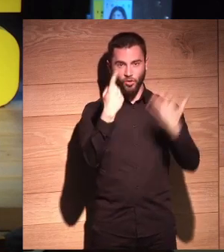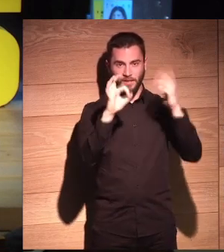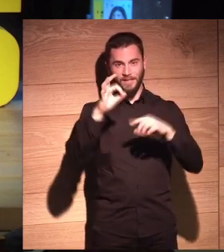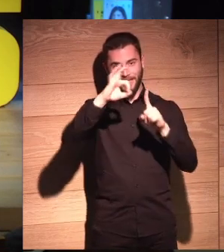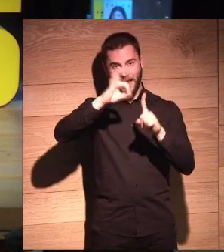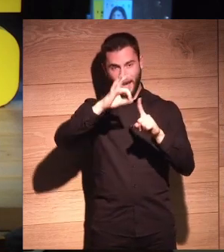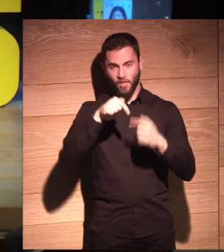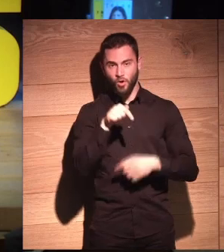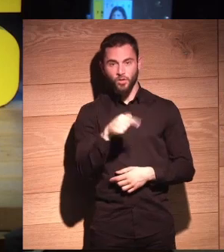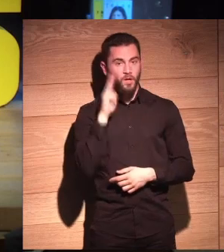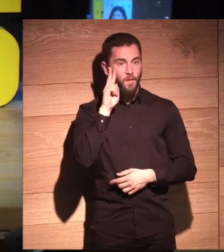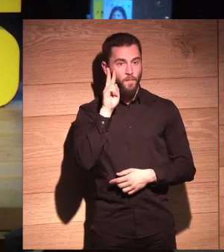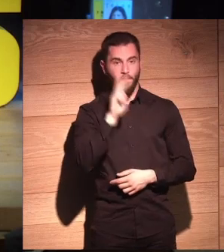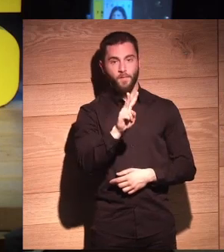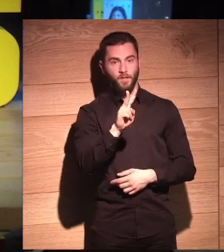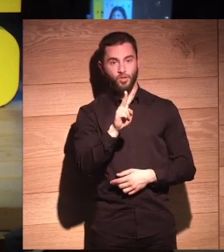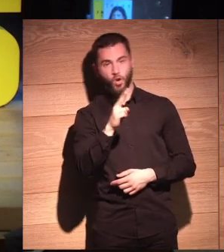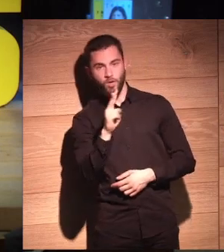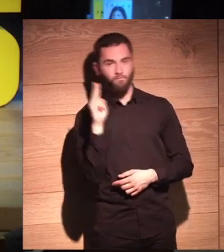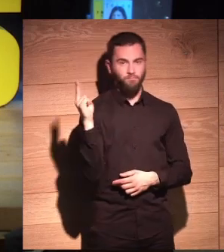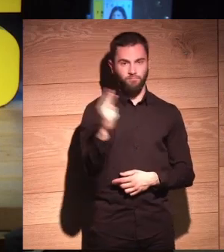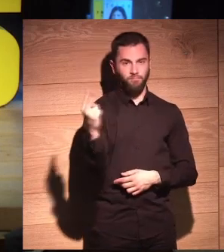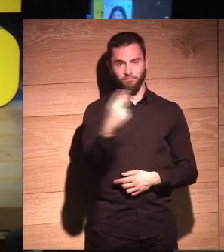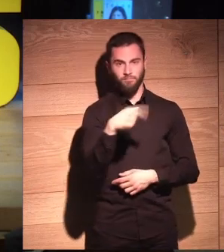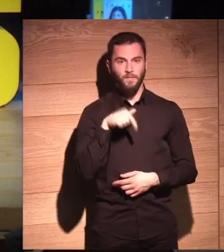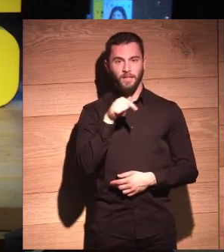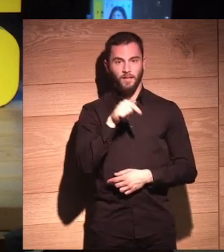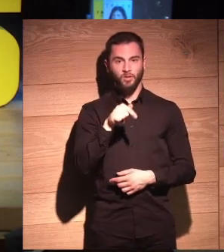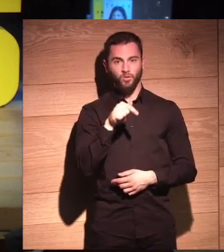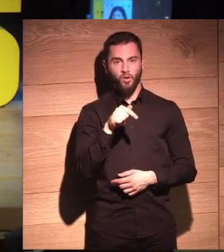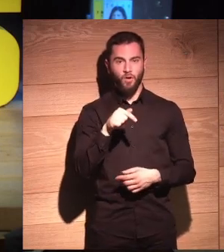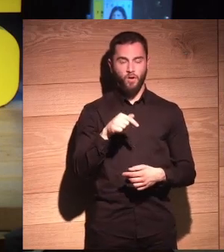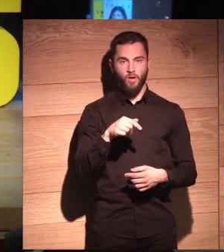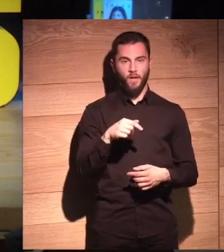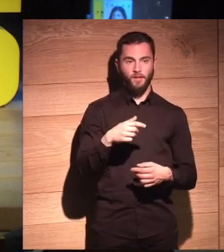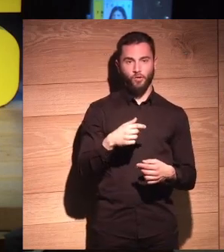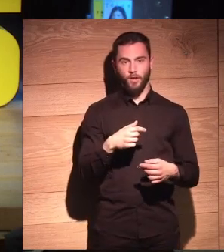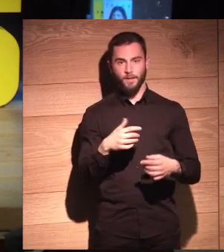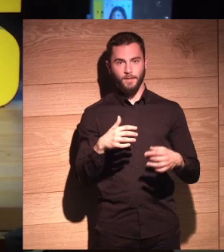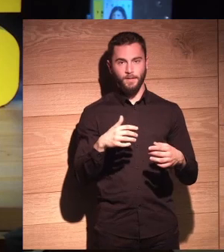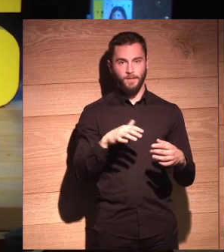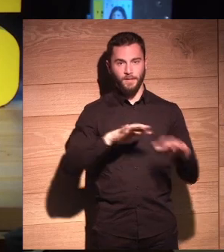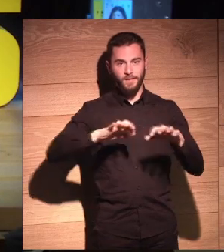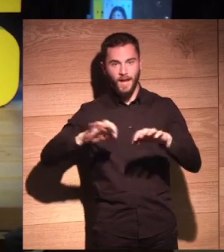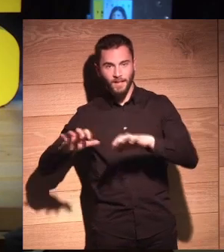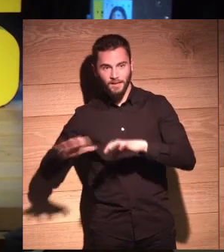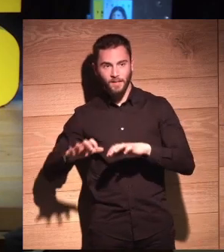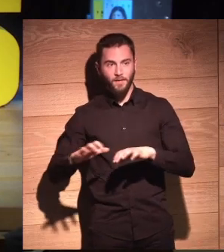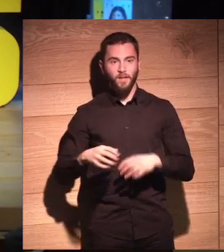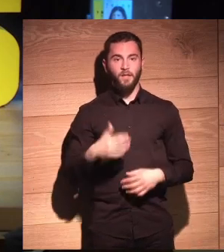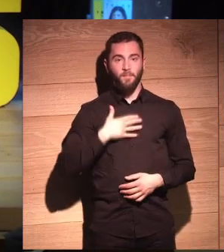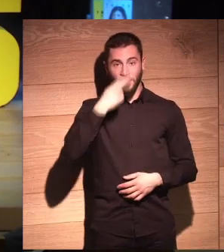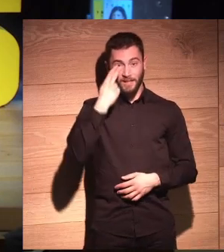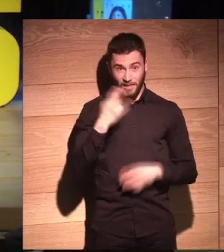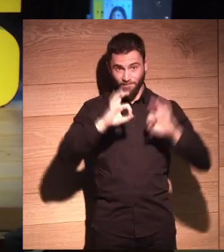grados, tenemos visión estereoscópica, es interactiva y podemos, en mi interés particular